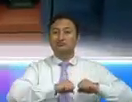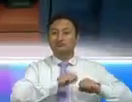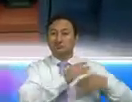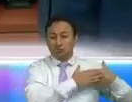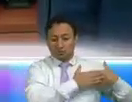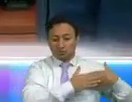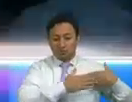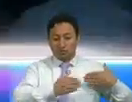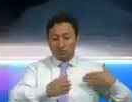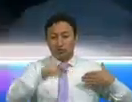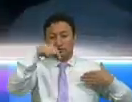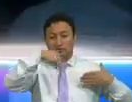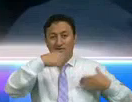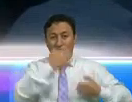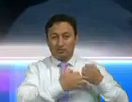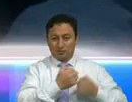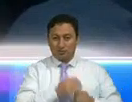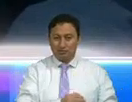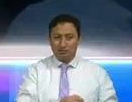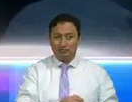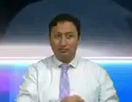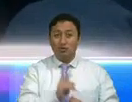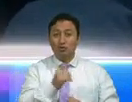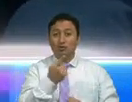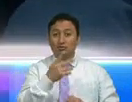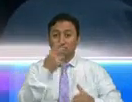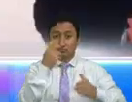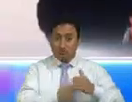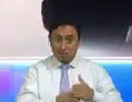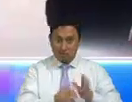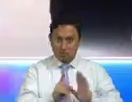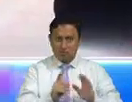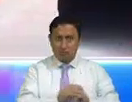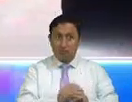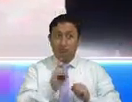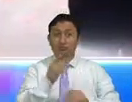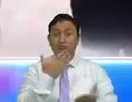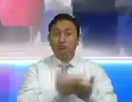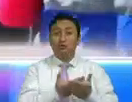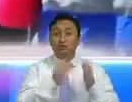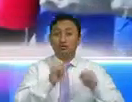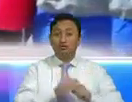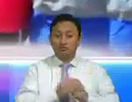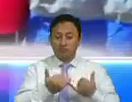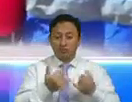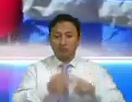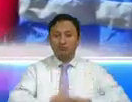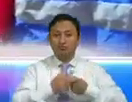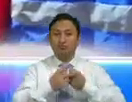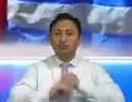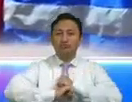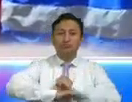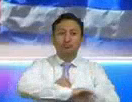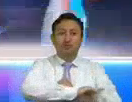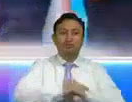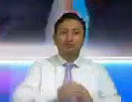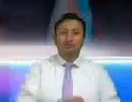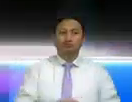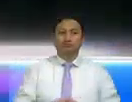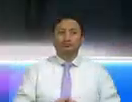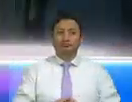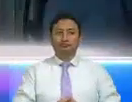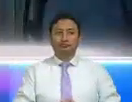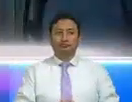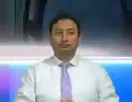realizando en el marco de esta problemática no sólo ha sido sancionador y prueba de ello es la campaña que se llevó adelante rompe el círculo